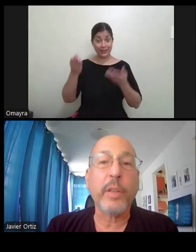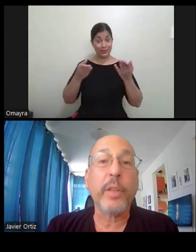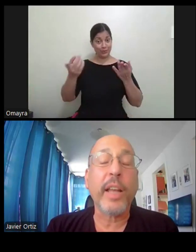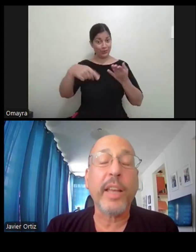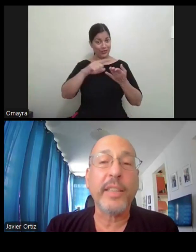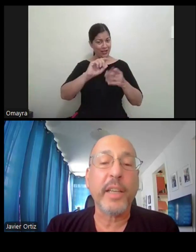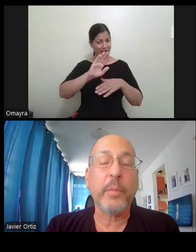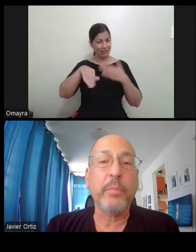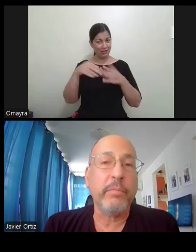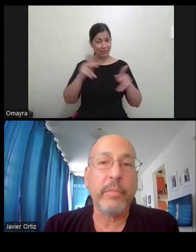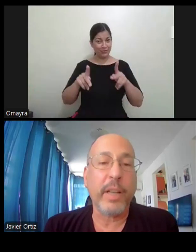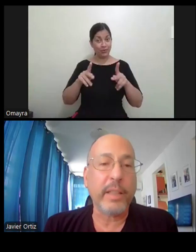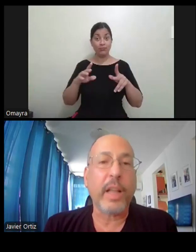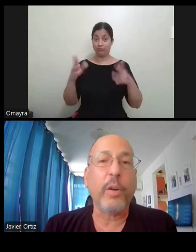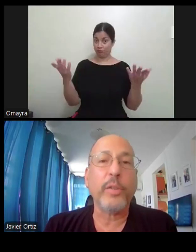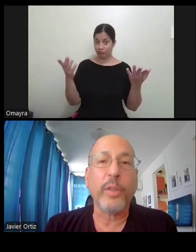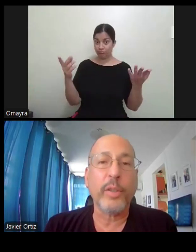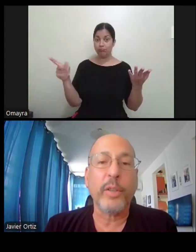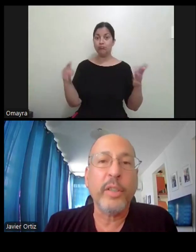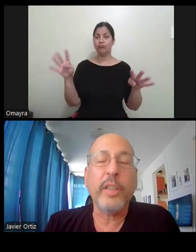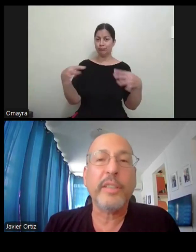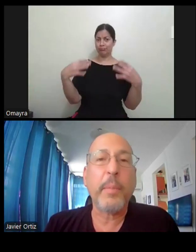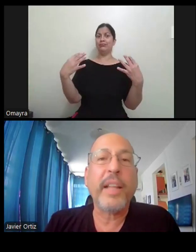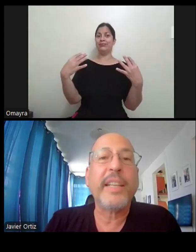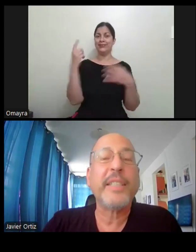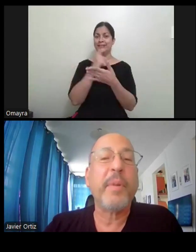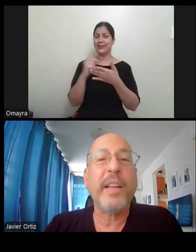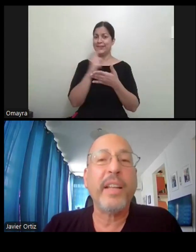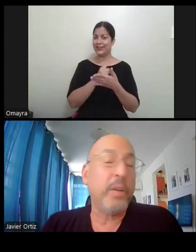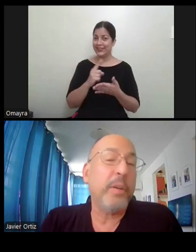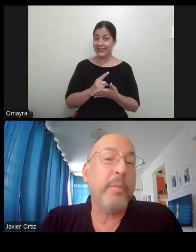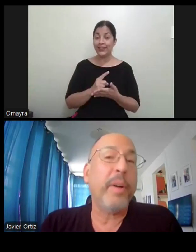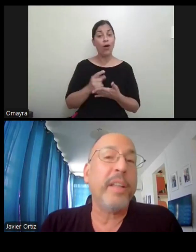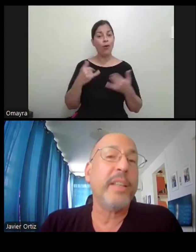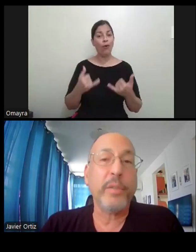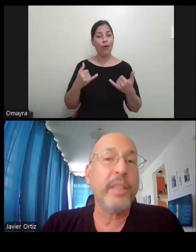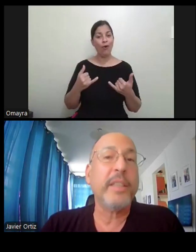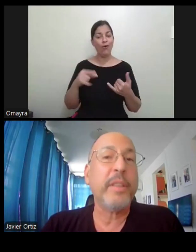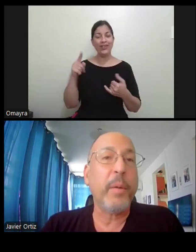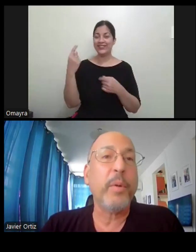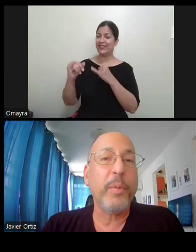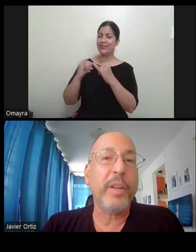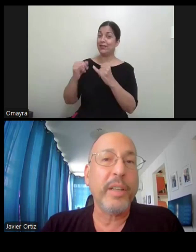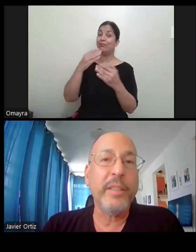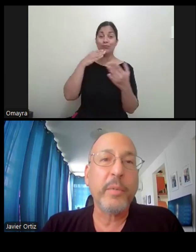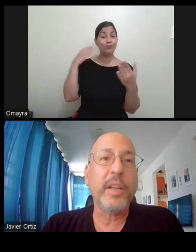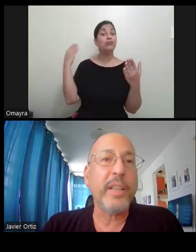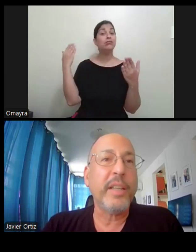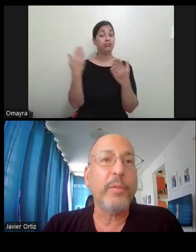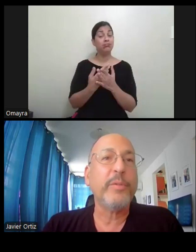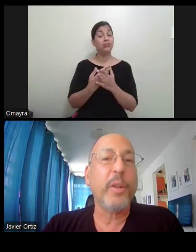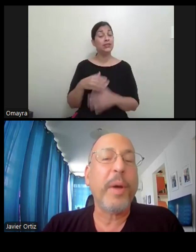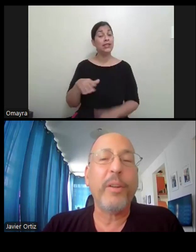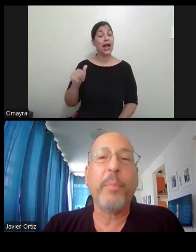toda la gente que ¿verdad? Que está con nosotros semana tras semana, y hoy vamos a tener una entrevista muy buena. Anilín es